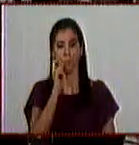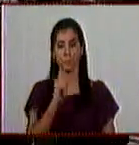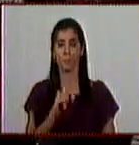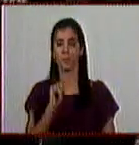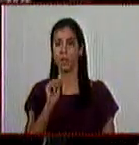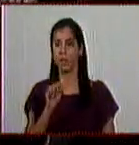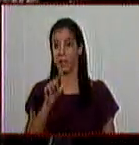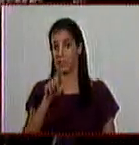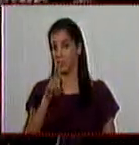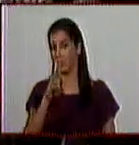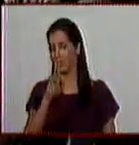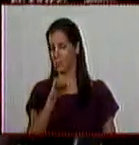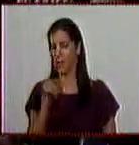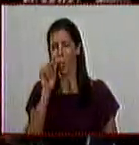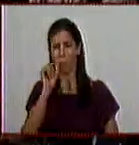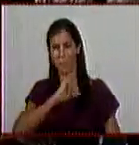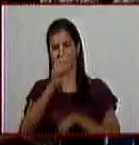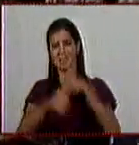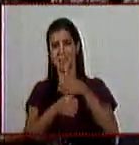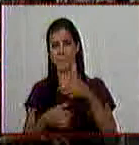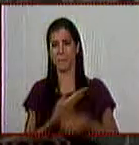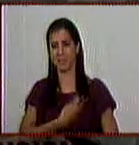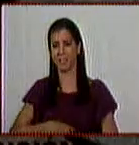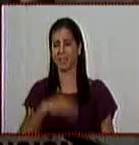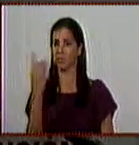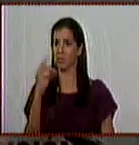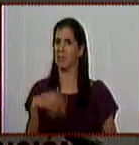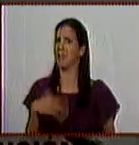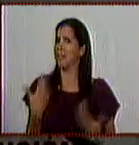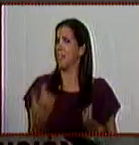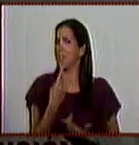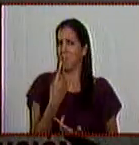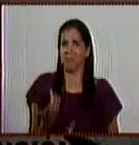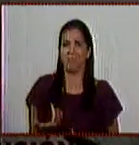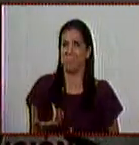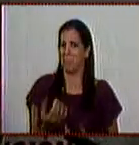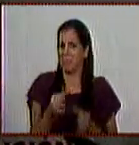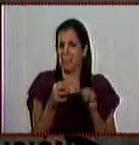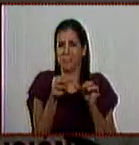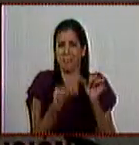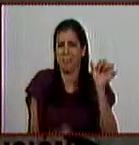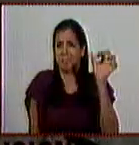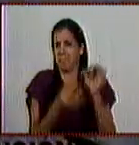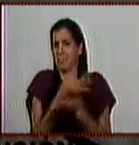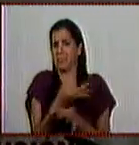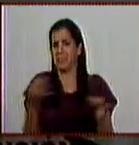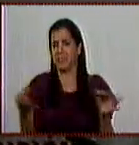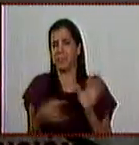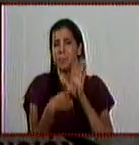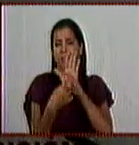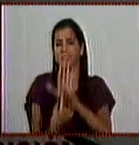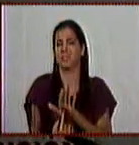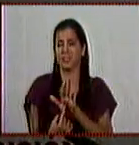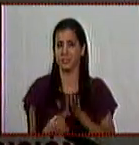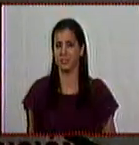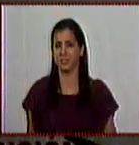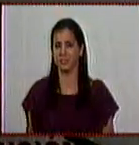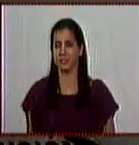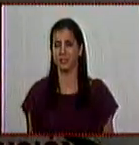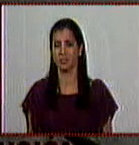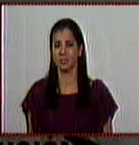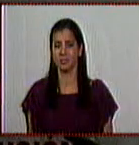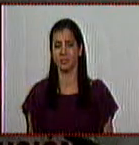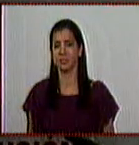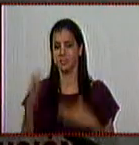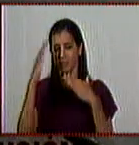linera García linera y ahora que digo yo Después de esta extraordinaria presentación